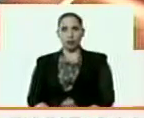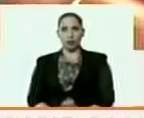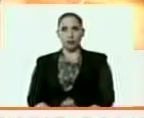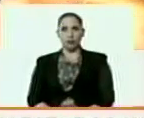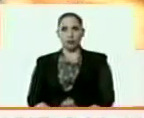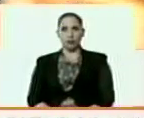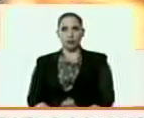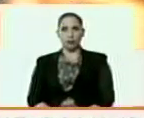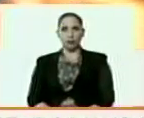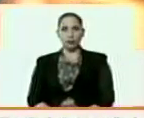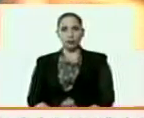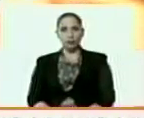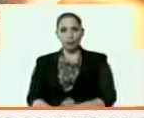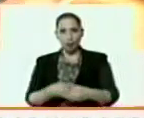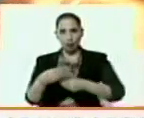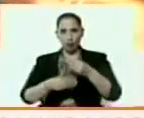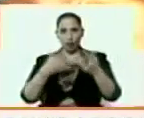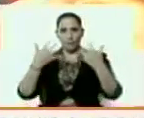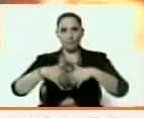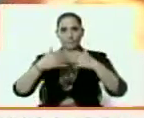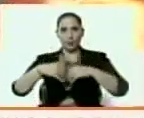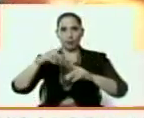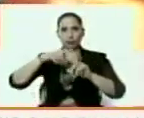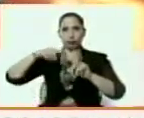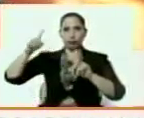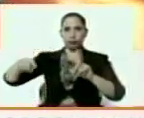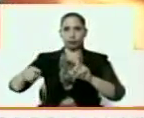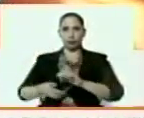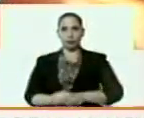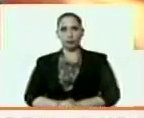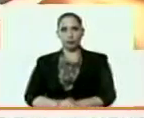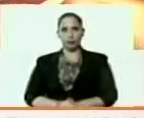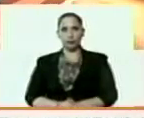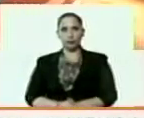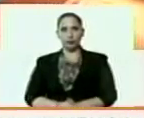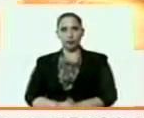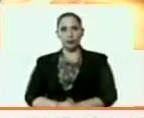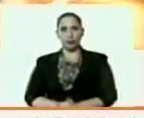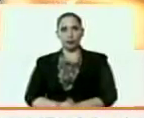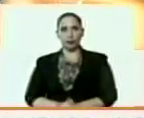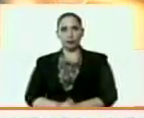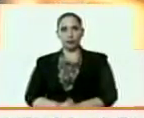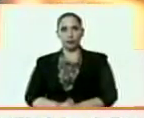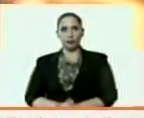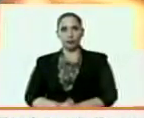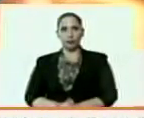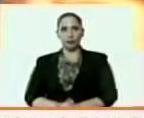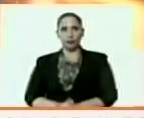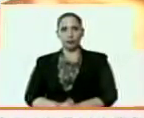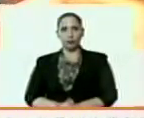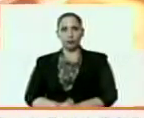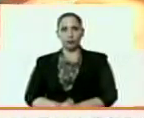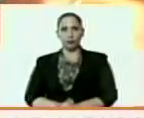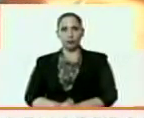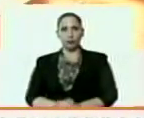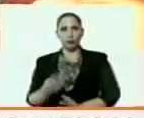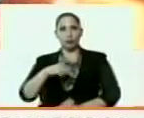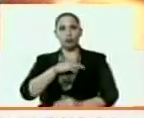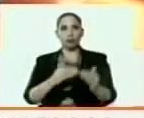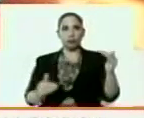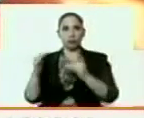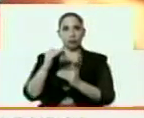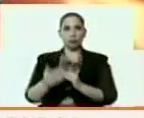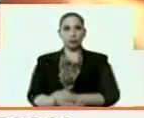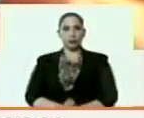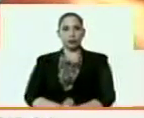se le priva del acceso a los repuestos, pero gracias a países aliados nosotros hemos podido superar esta situación